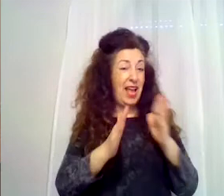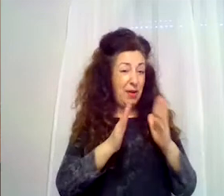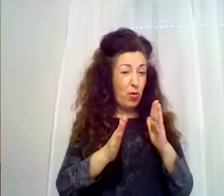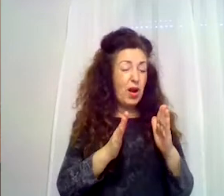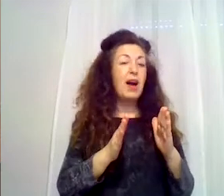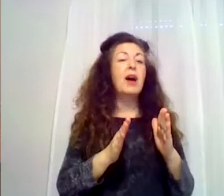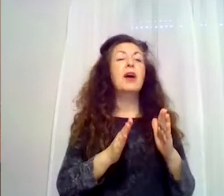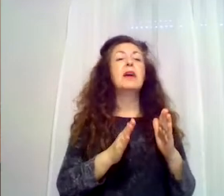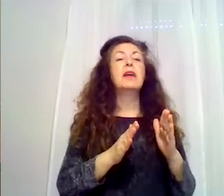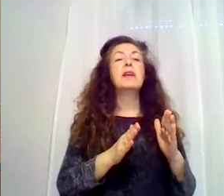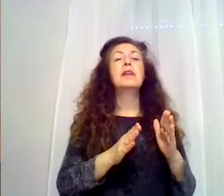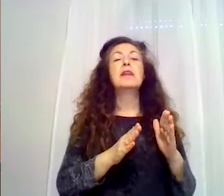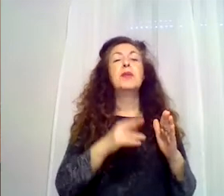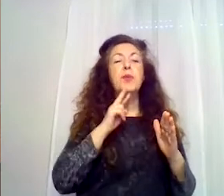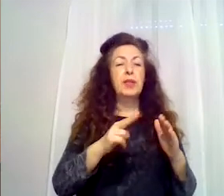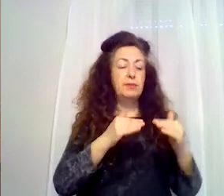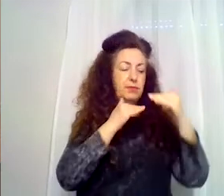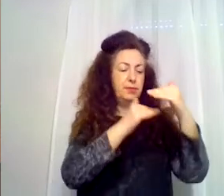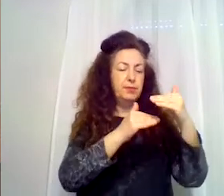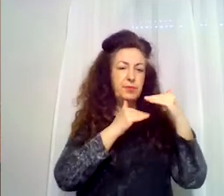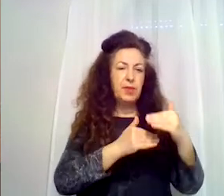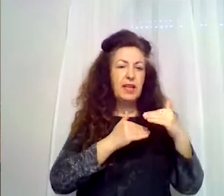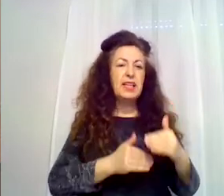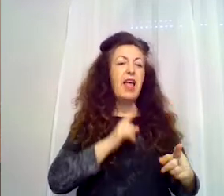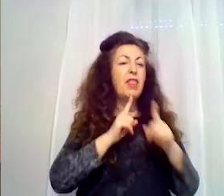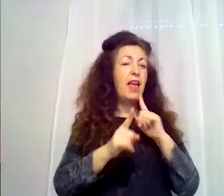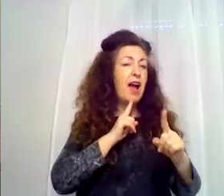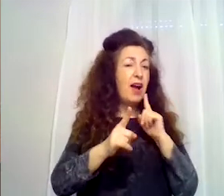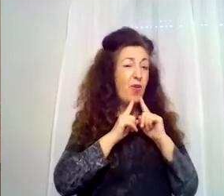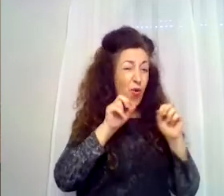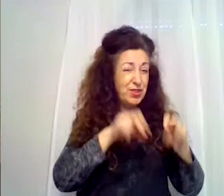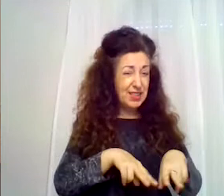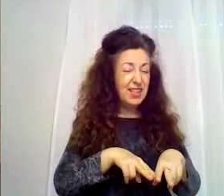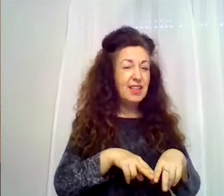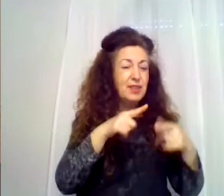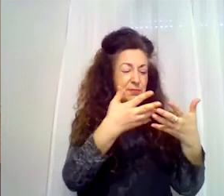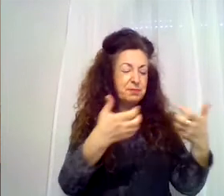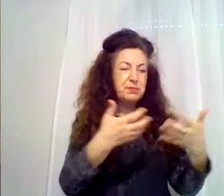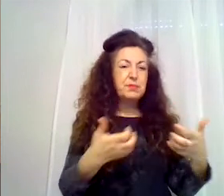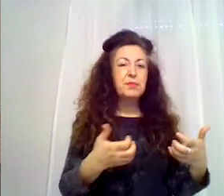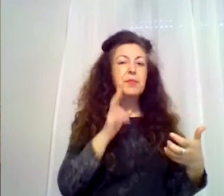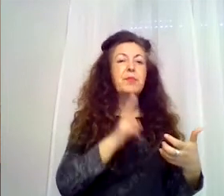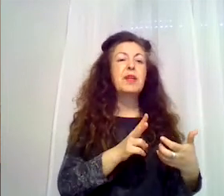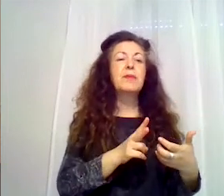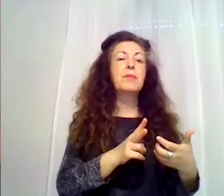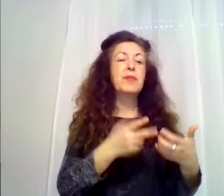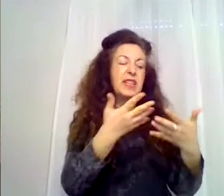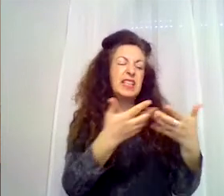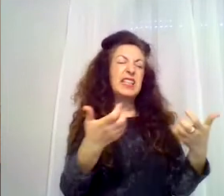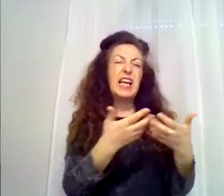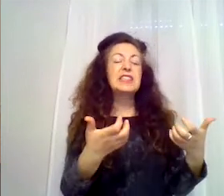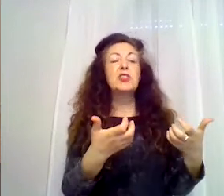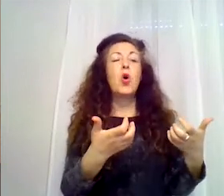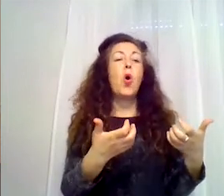autor dramático se diferencia mucho de un poeta. En aquel momento no. Es decir, en aquel momento existía el poeta lírico y el poeta